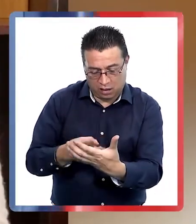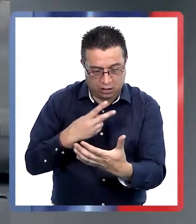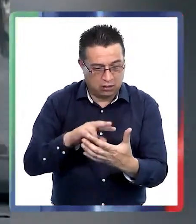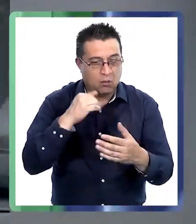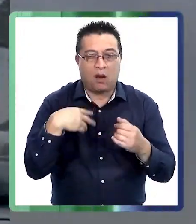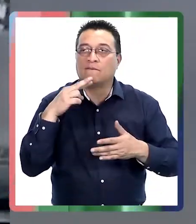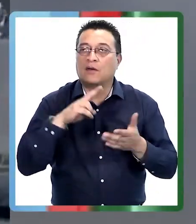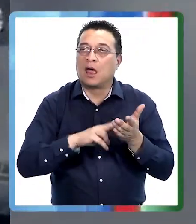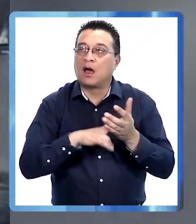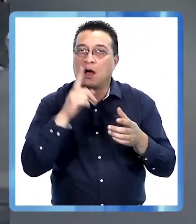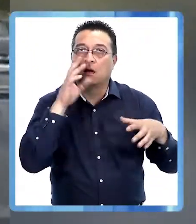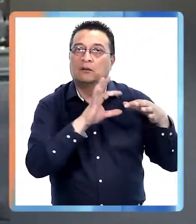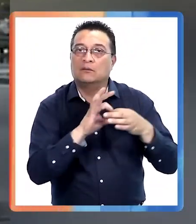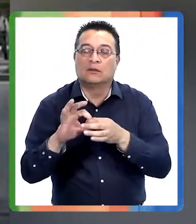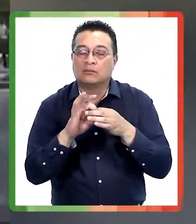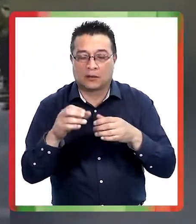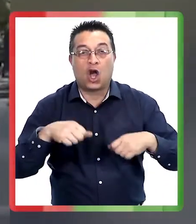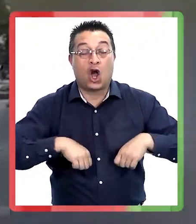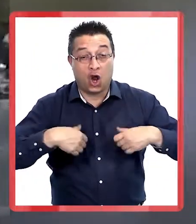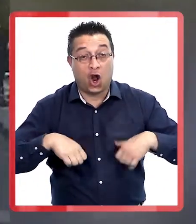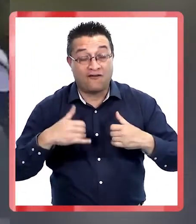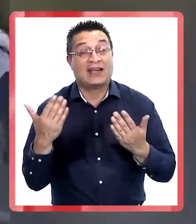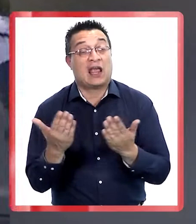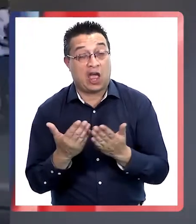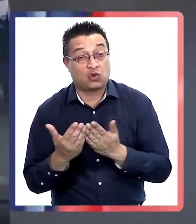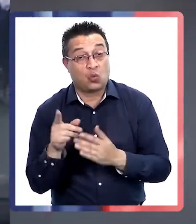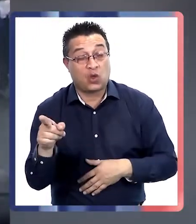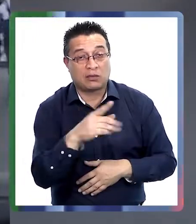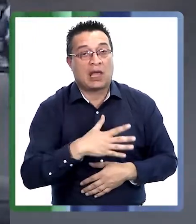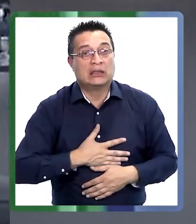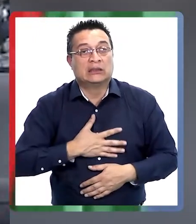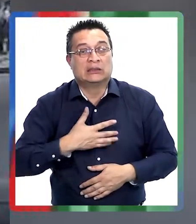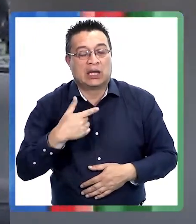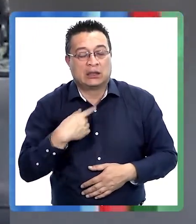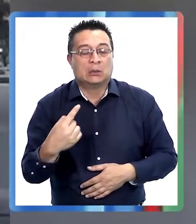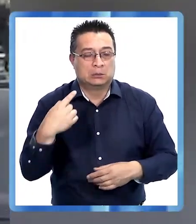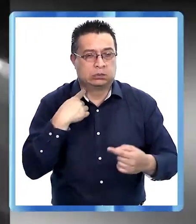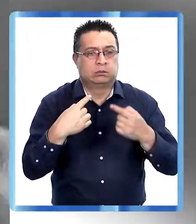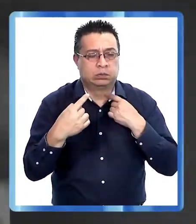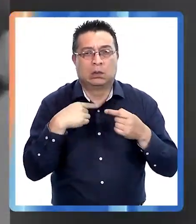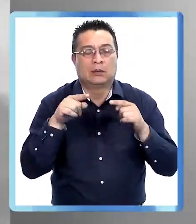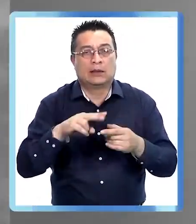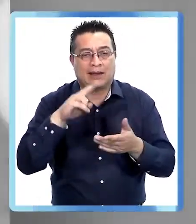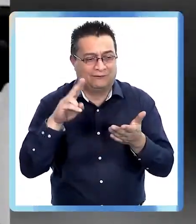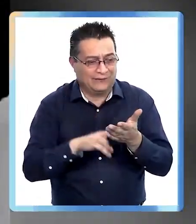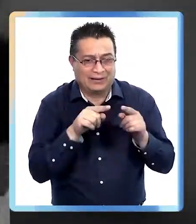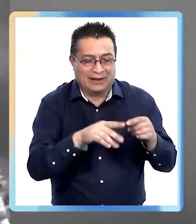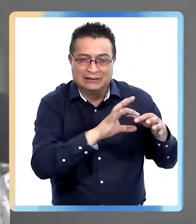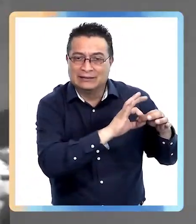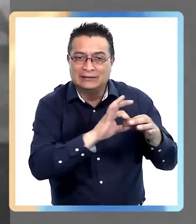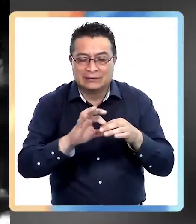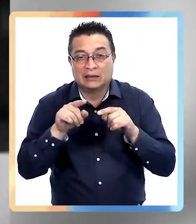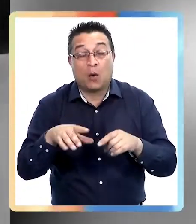virtual paralela, frente a la cual los jóvenes y los estudiantes, ¿cierto?, se sienten muy afectados por esa realidad